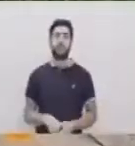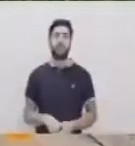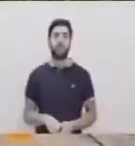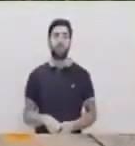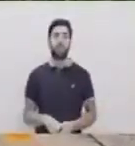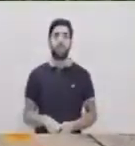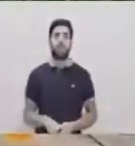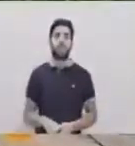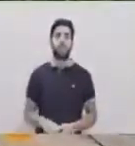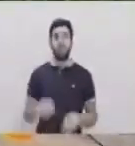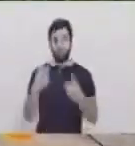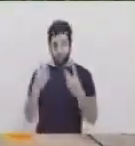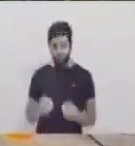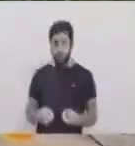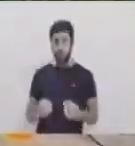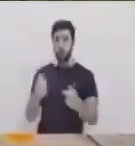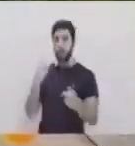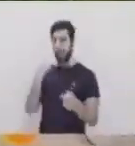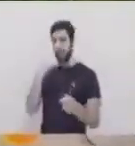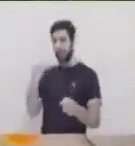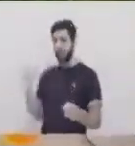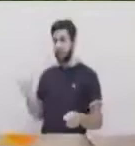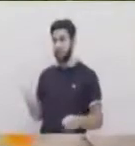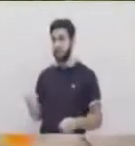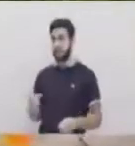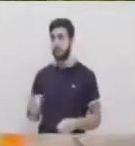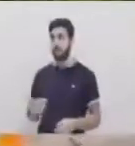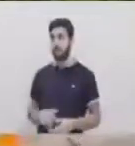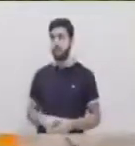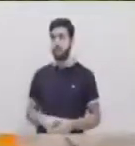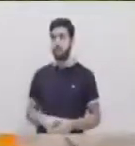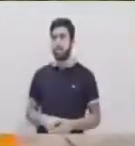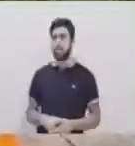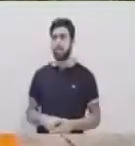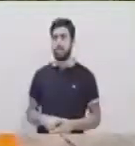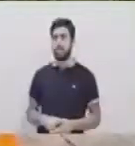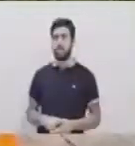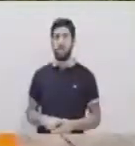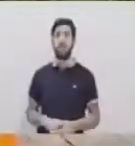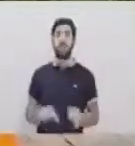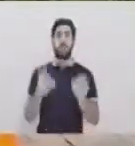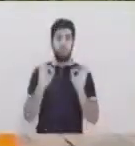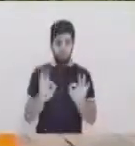¿Sí? Un poquito más corto. Vamos a ver.